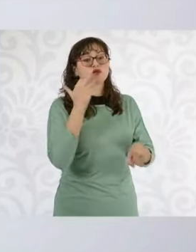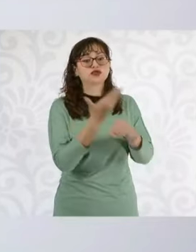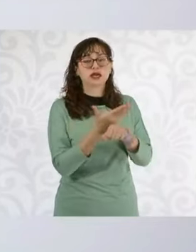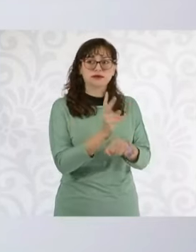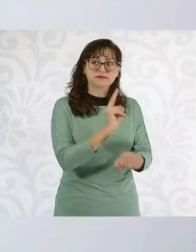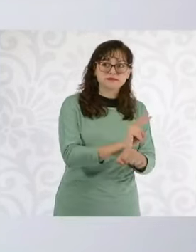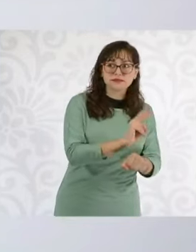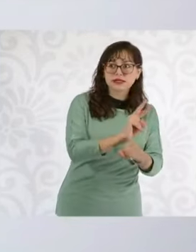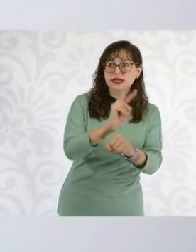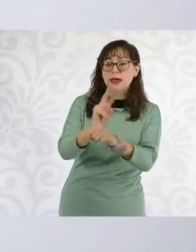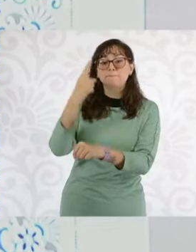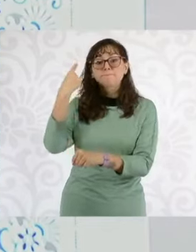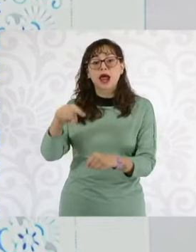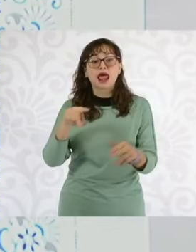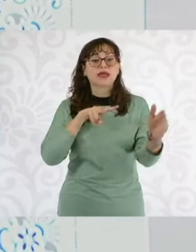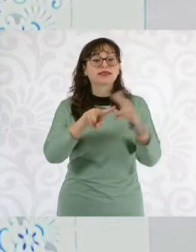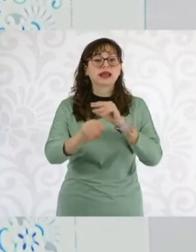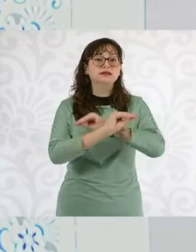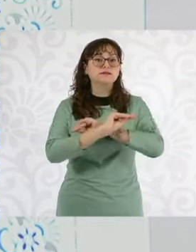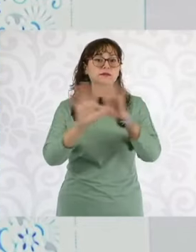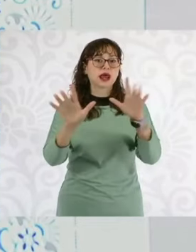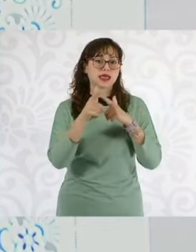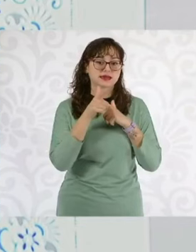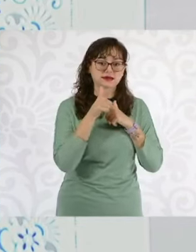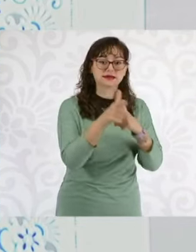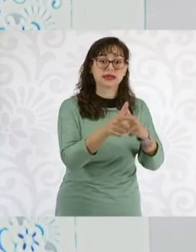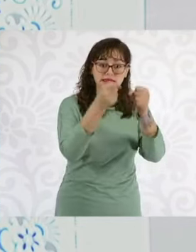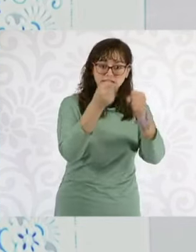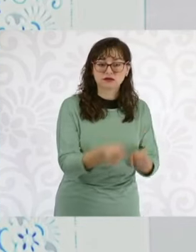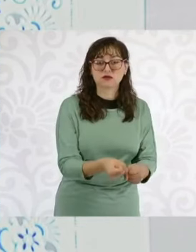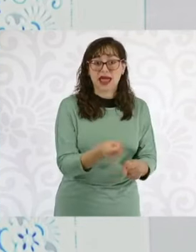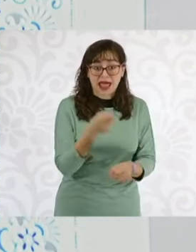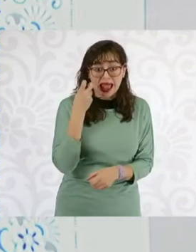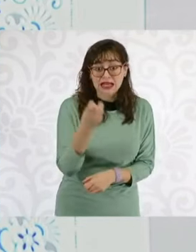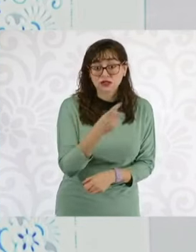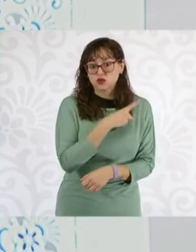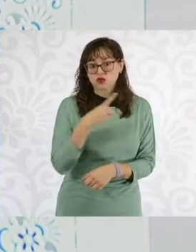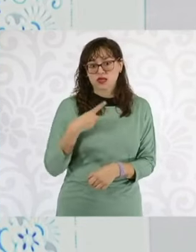ley orgánica, pero estamos trabajando para garantizar la transparencia.